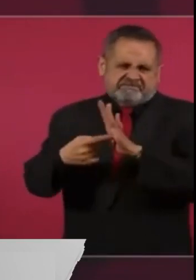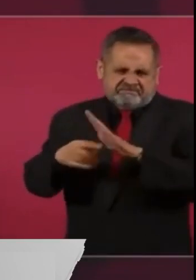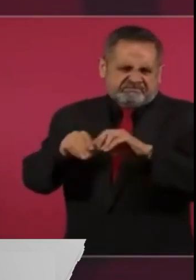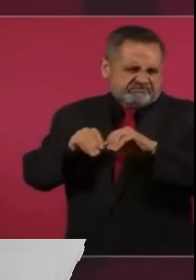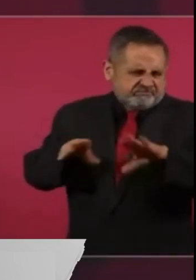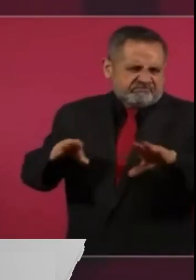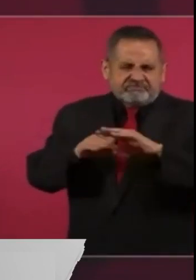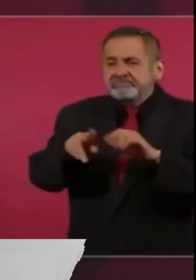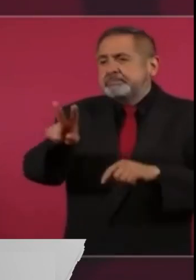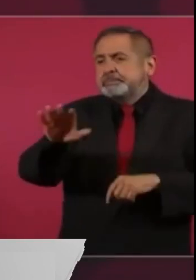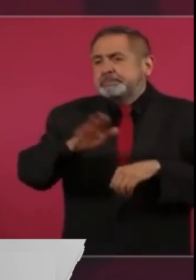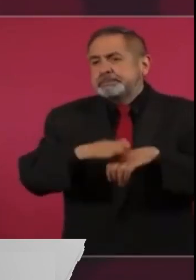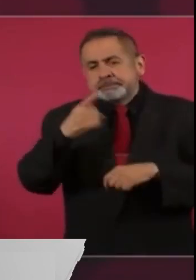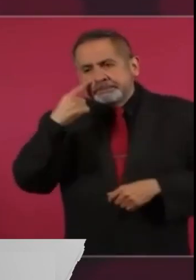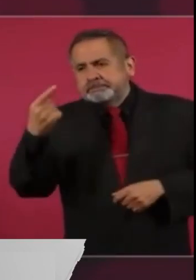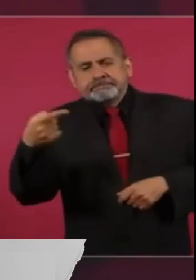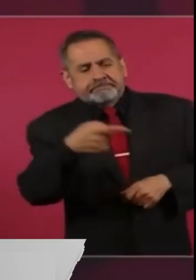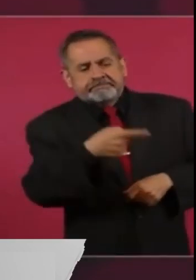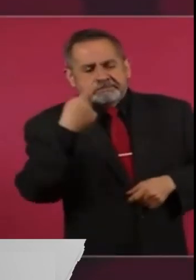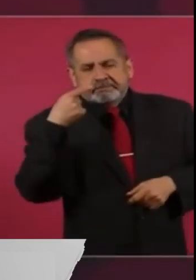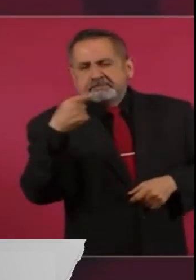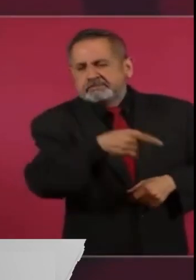cómo funciona la manipulación,